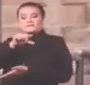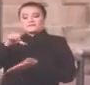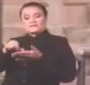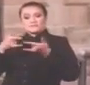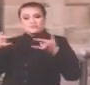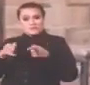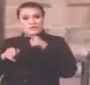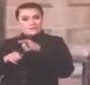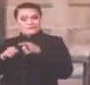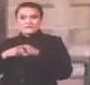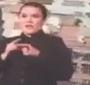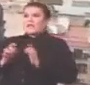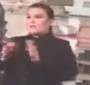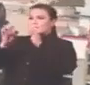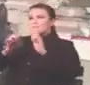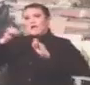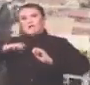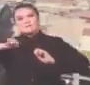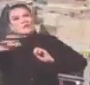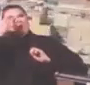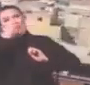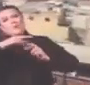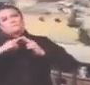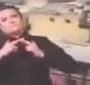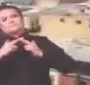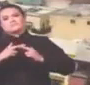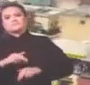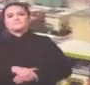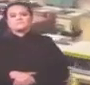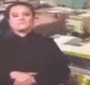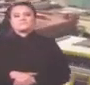Donde el Centro Histórico revela su riqueza monumental.